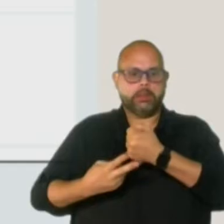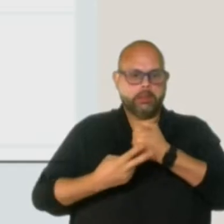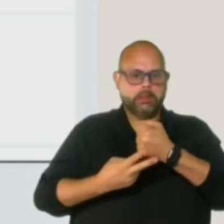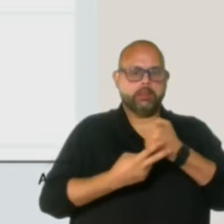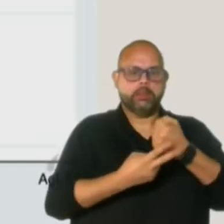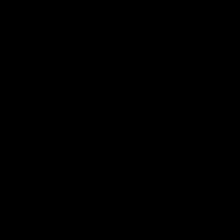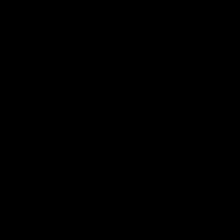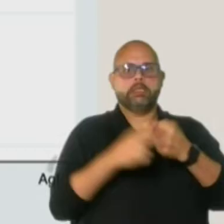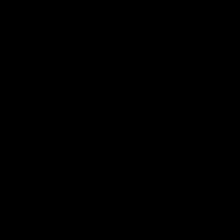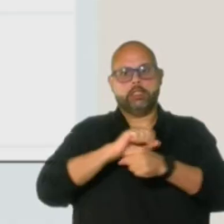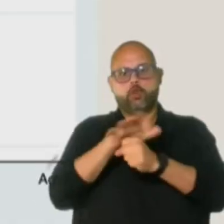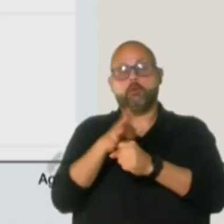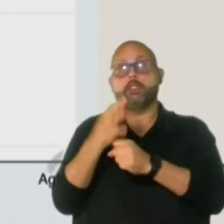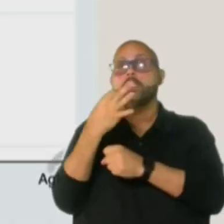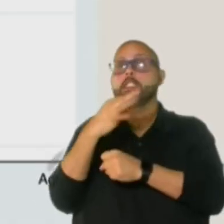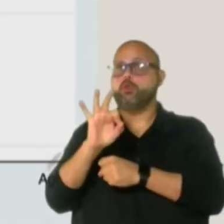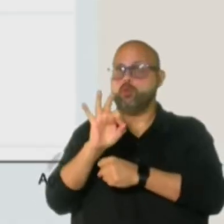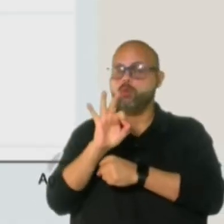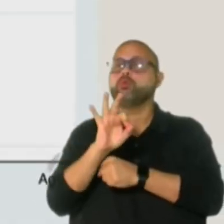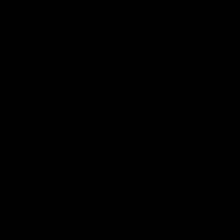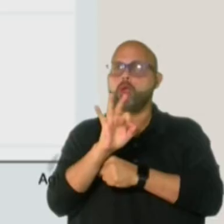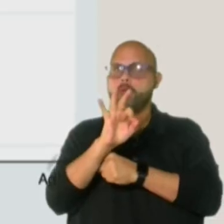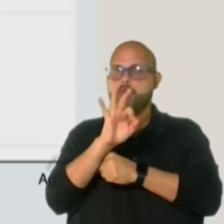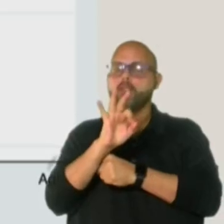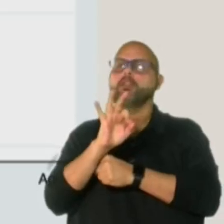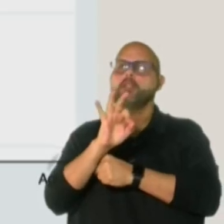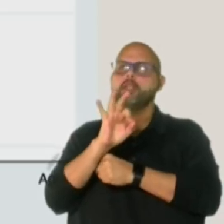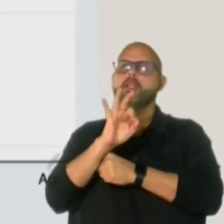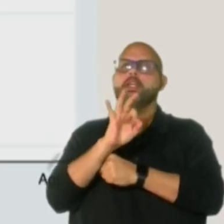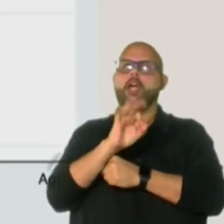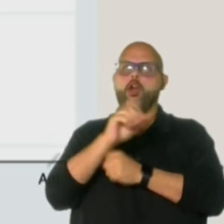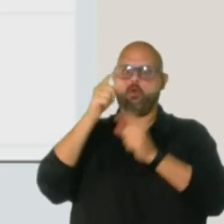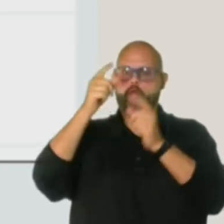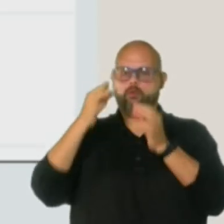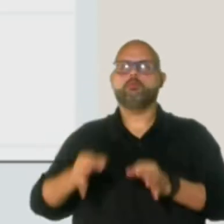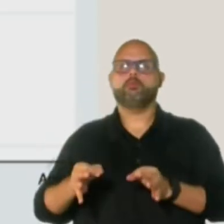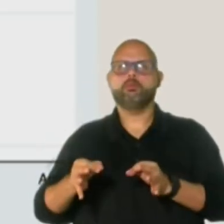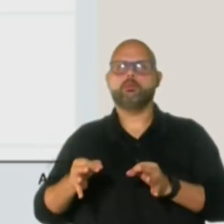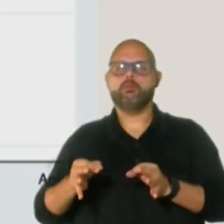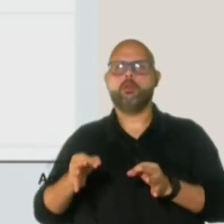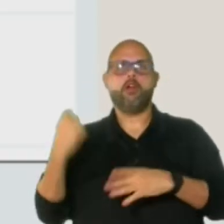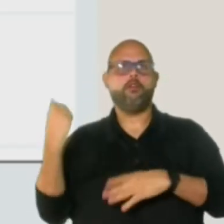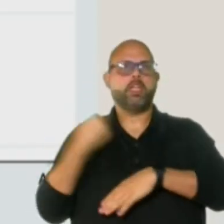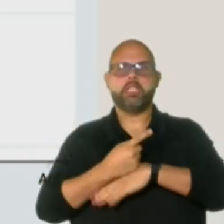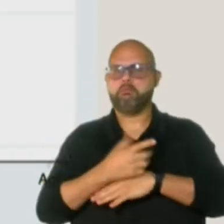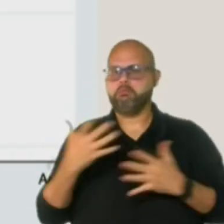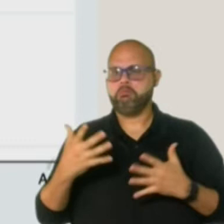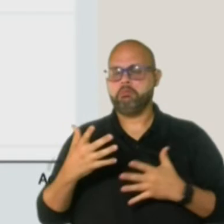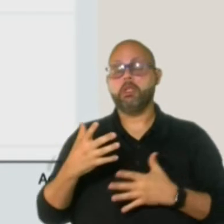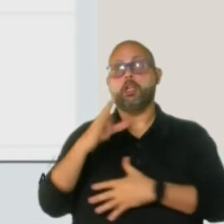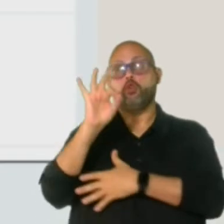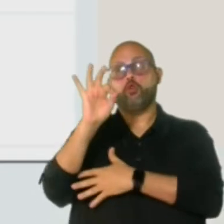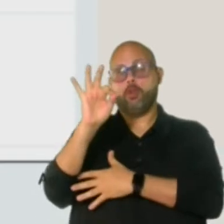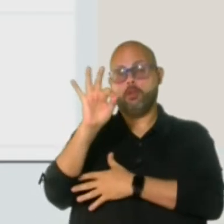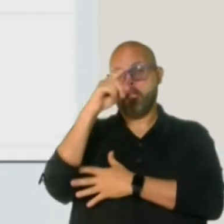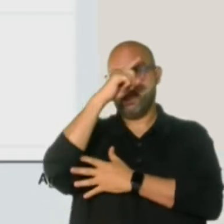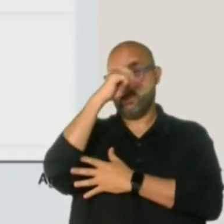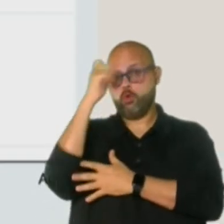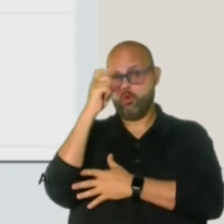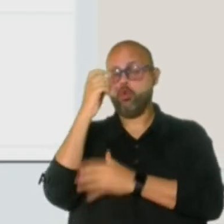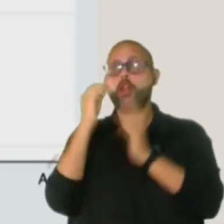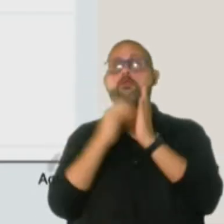COVID-19 confirmados. Tenemos hasta la fecha del 9 de julio, son los datos reales, y más